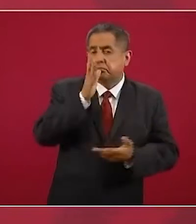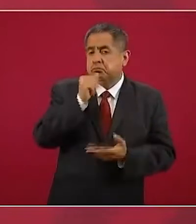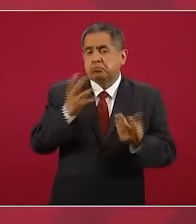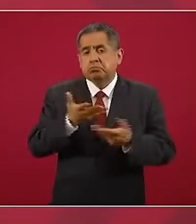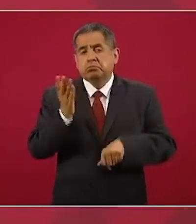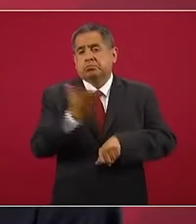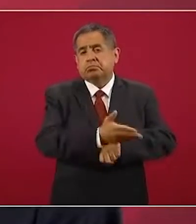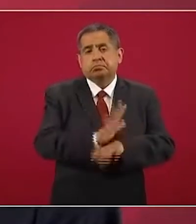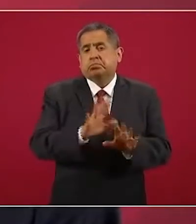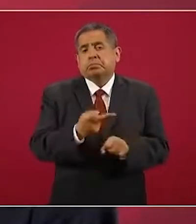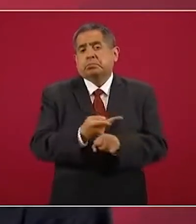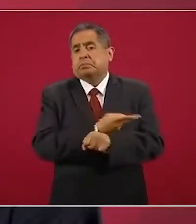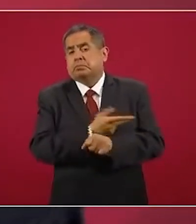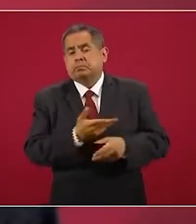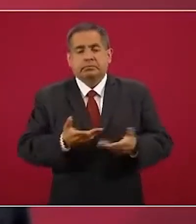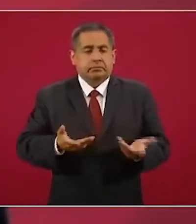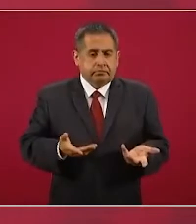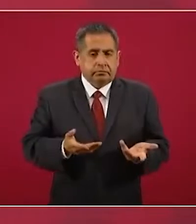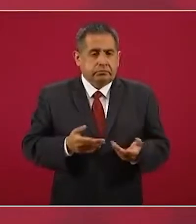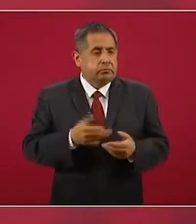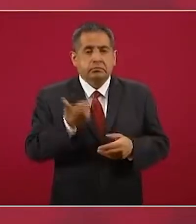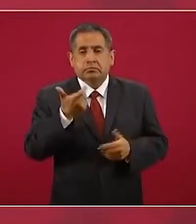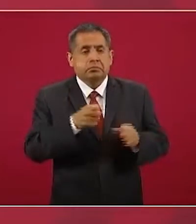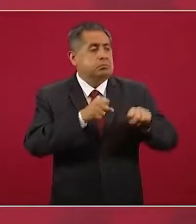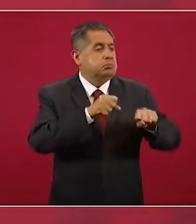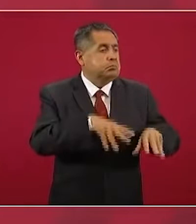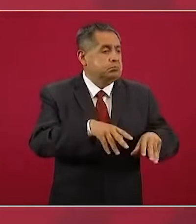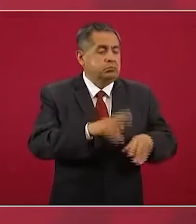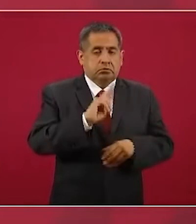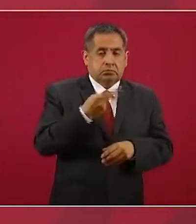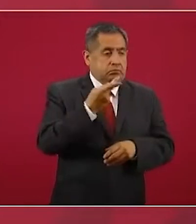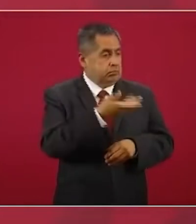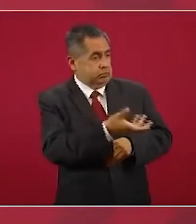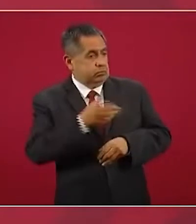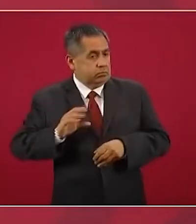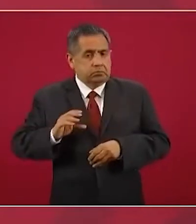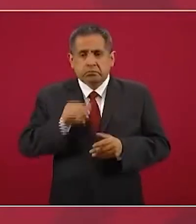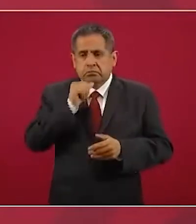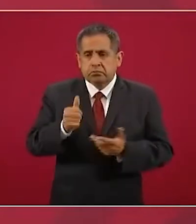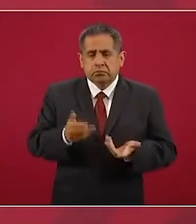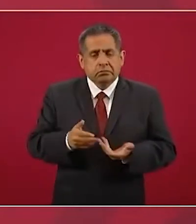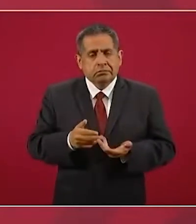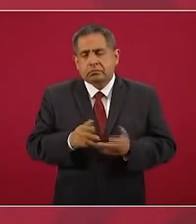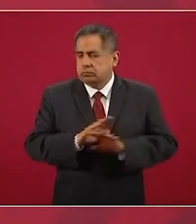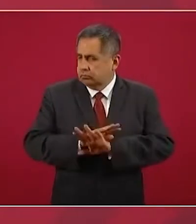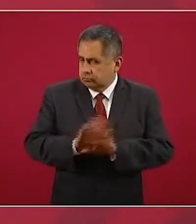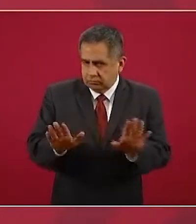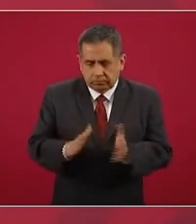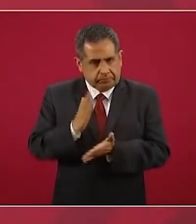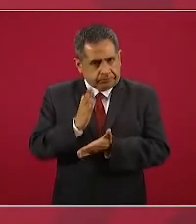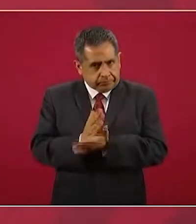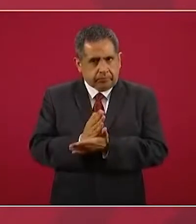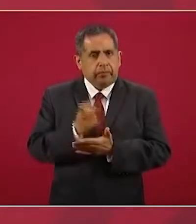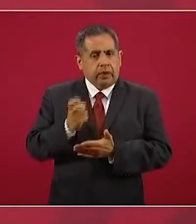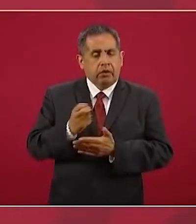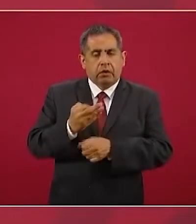hacía nada y sobre todo no se recuperaba dinero. Eso es lo que queremos que ahora